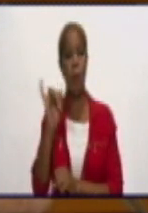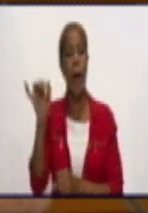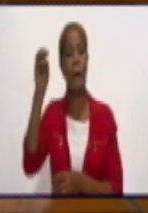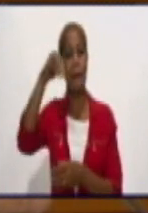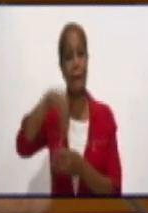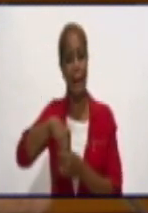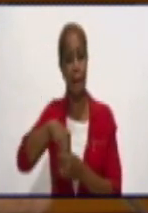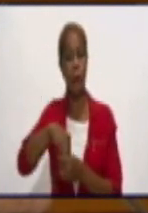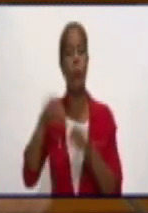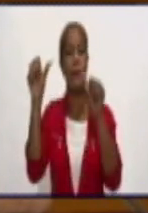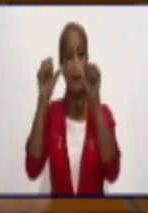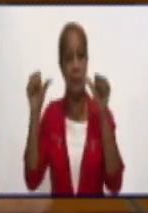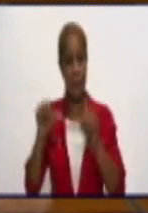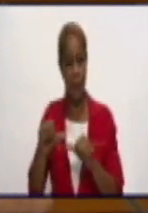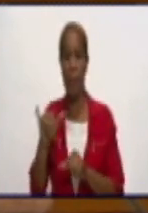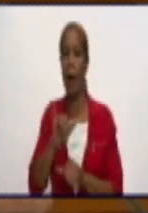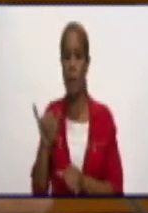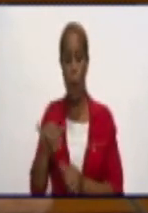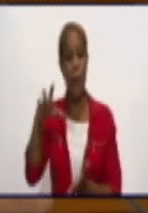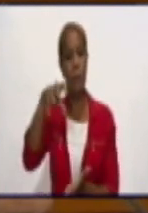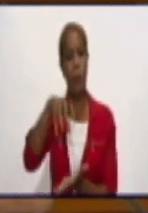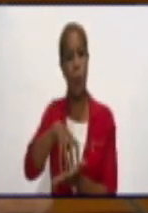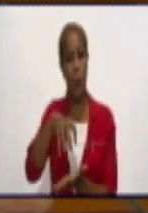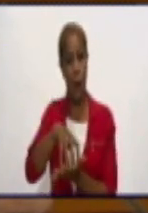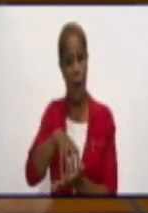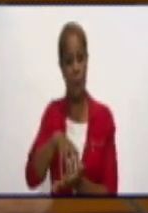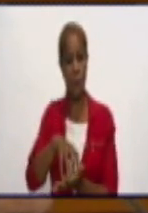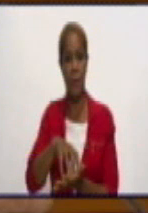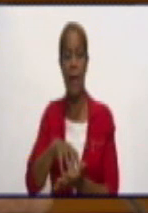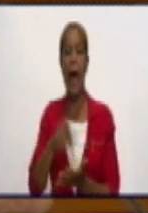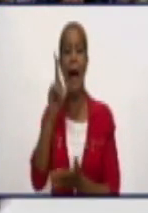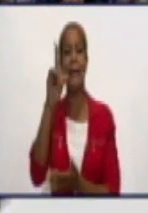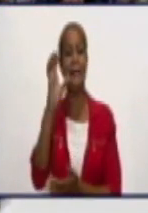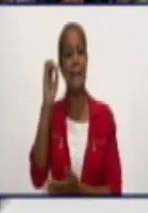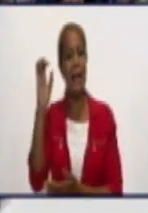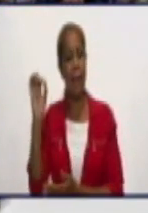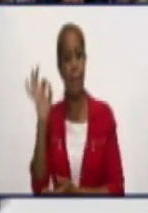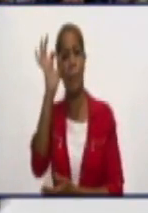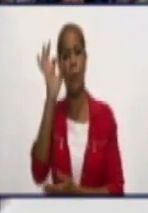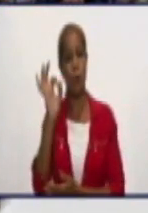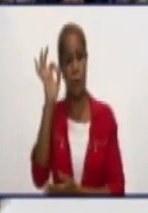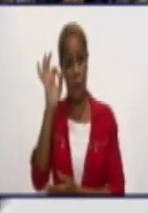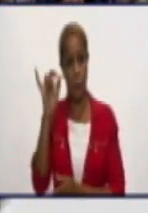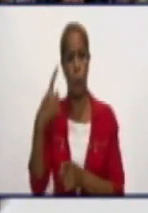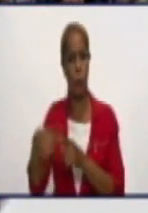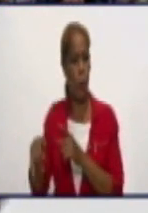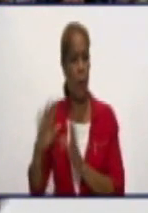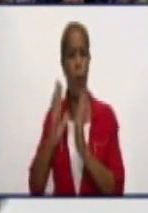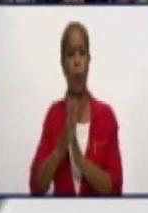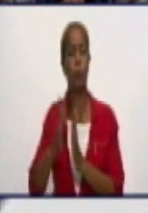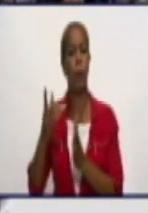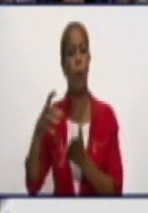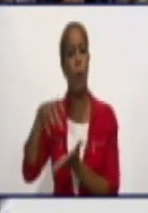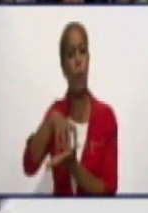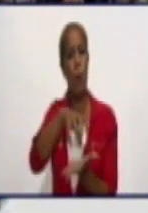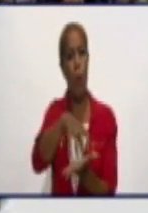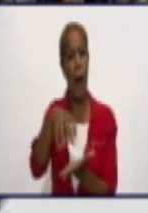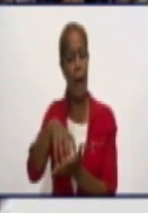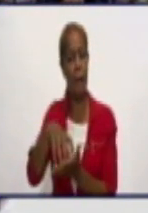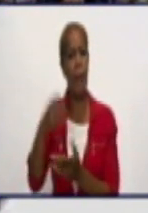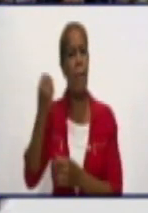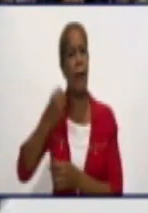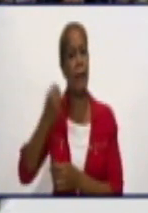también Felton 1, a la potencia nominal 100%, 260 megawatts. Se incorporó o comenzó a tomar el proceso de